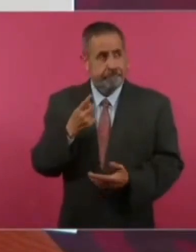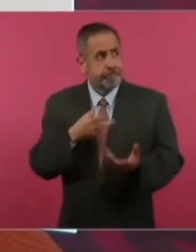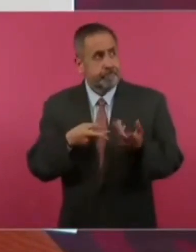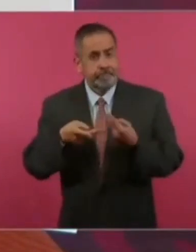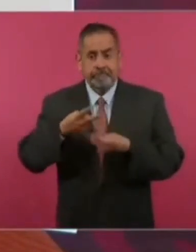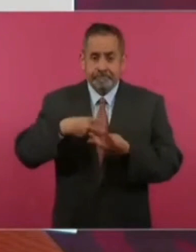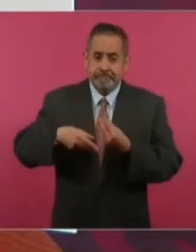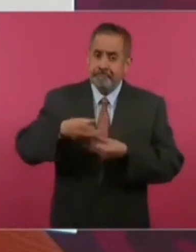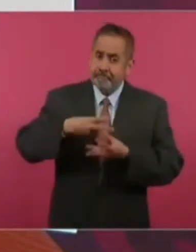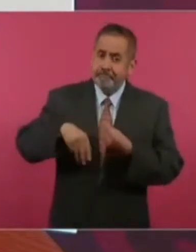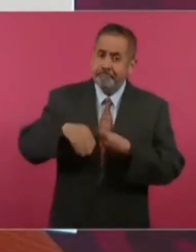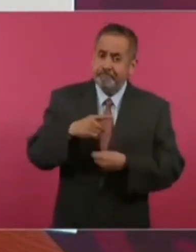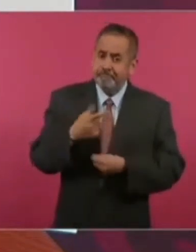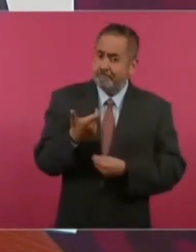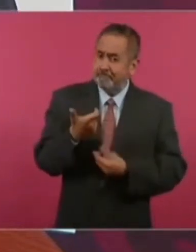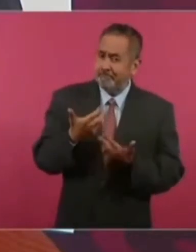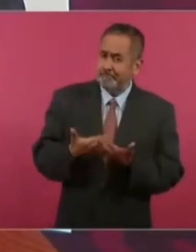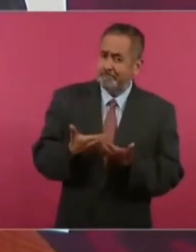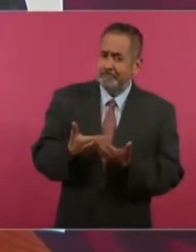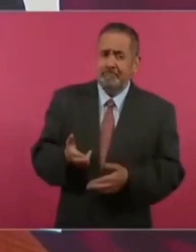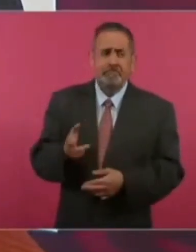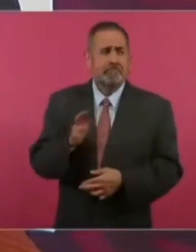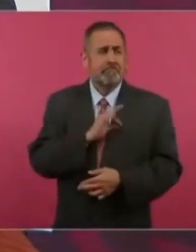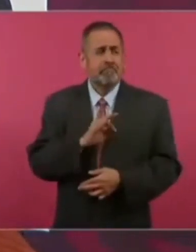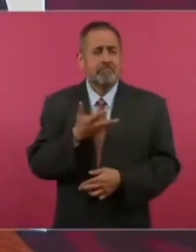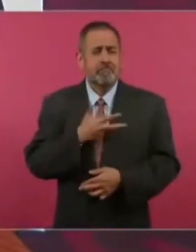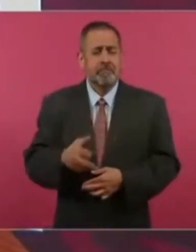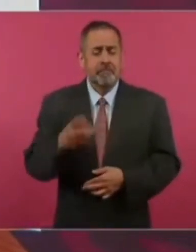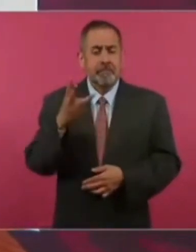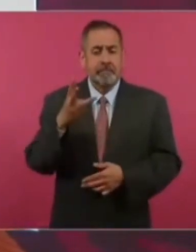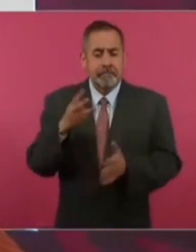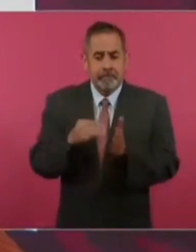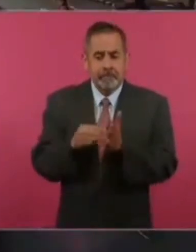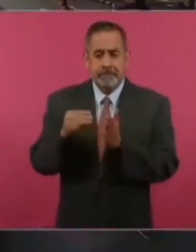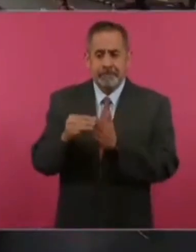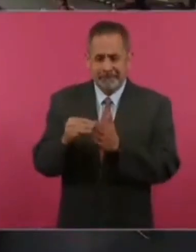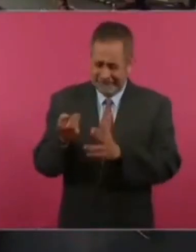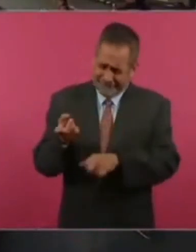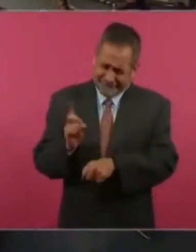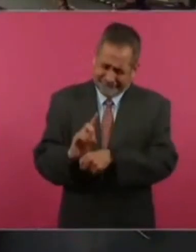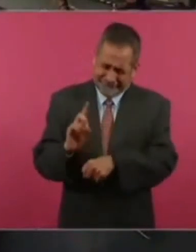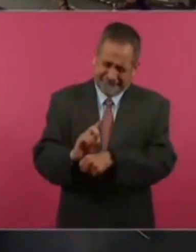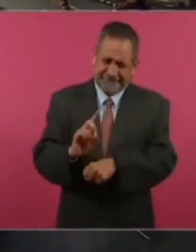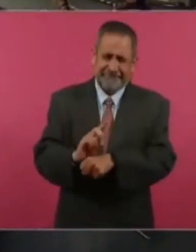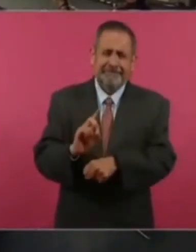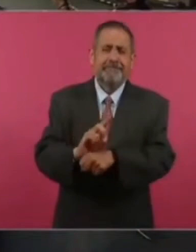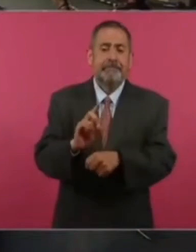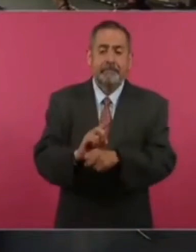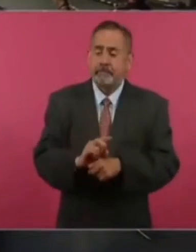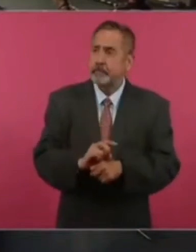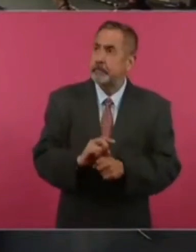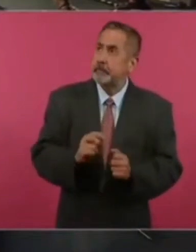y cerca de 3 millones de barriles diarios